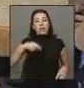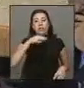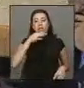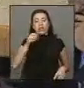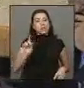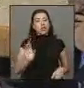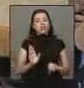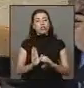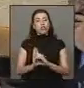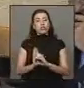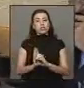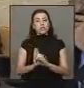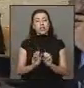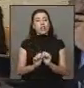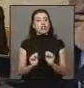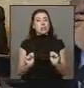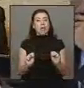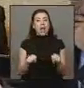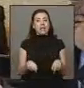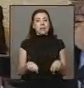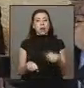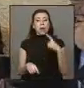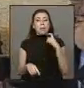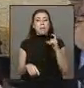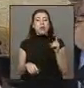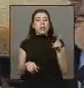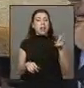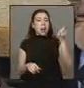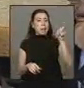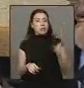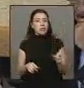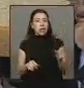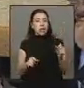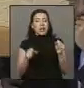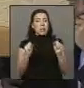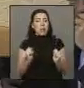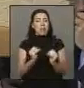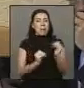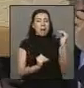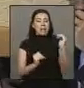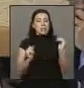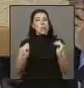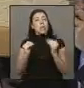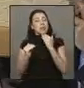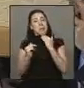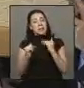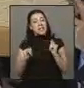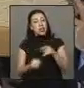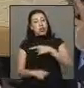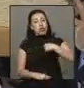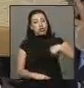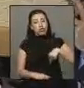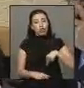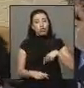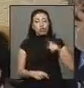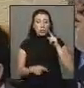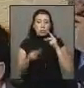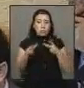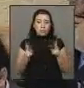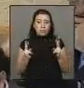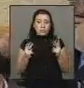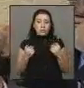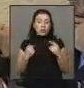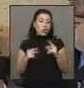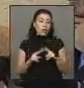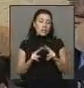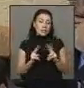es inconstitucional e inadmisible, porque quien puede lo más, puede lo menos, y si nosotros podemos, tenemos atribuciones,